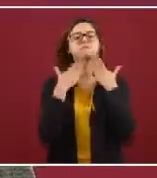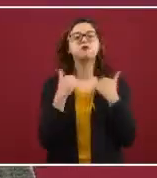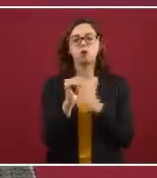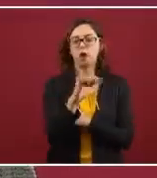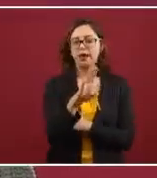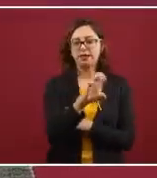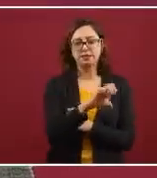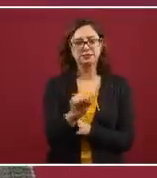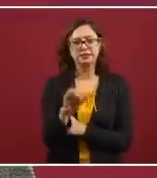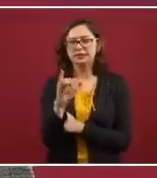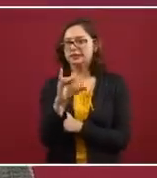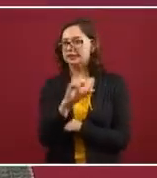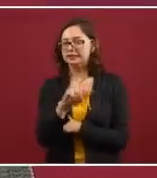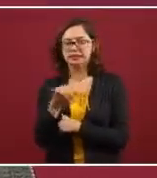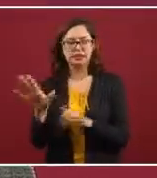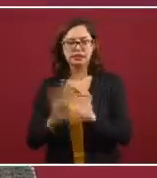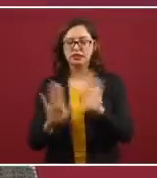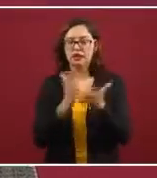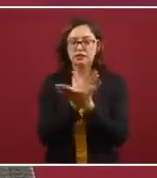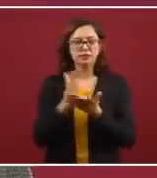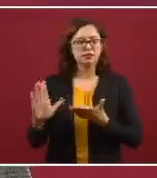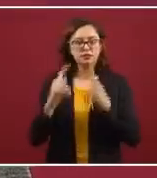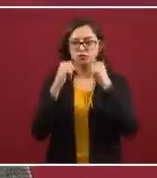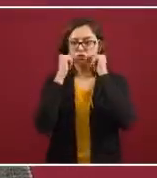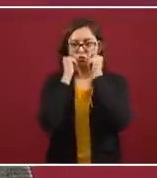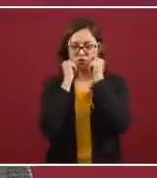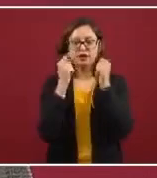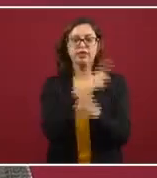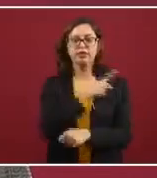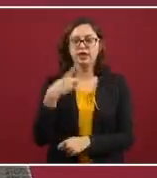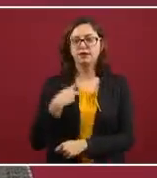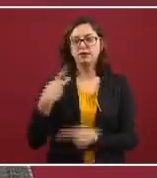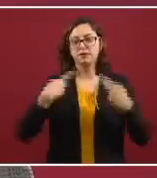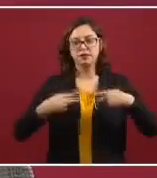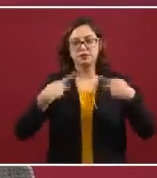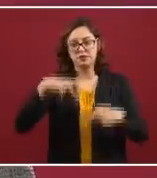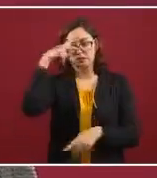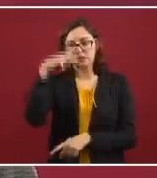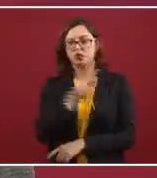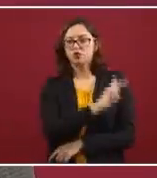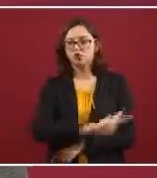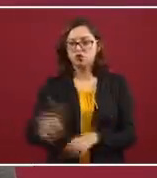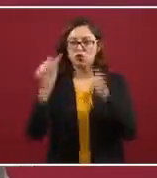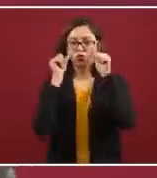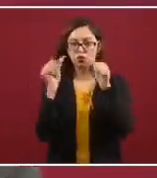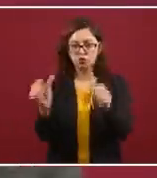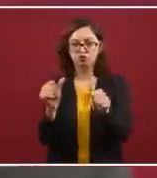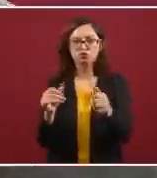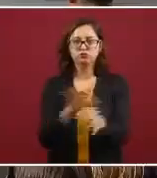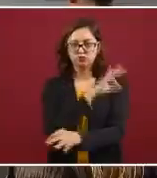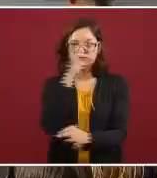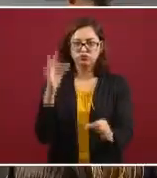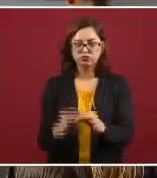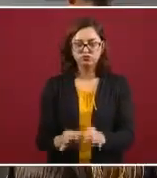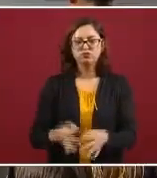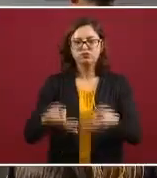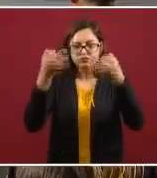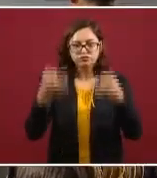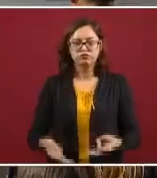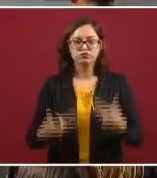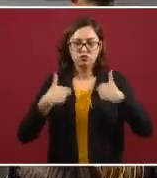ningún tipo a todos y todas las mexicanas, con calidad, seguridad y humanismo. Eso es todo. Gracias, señor